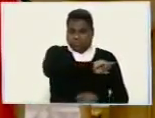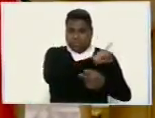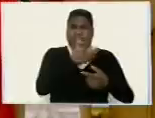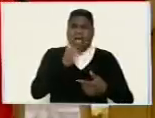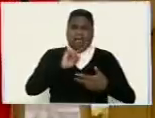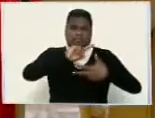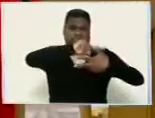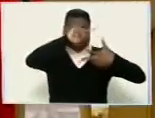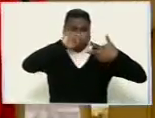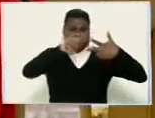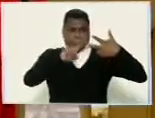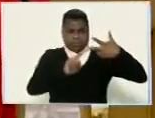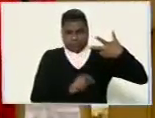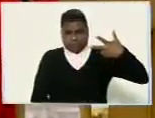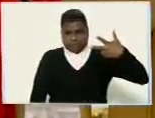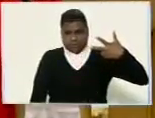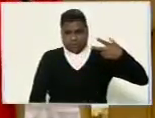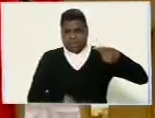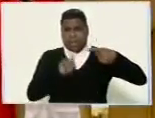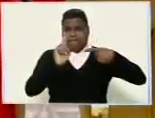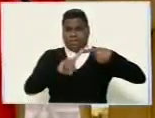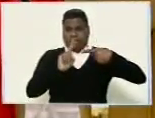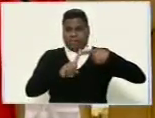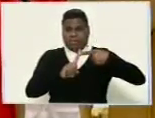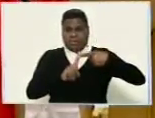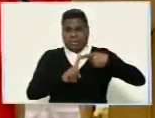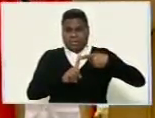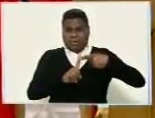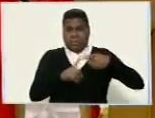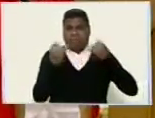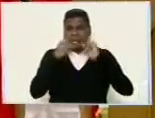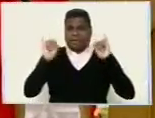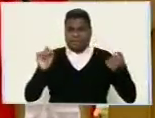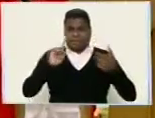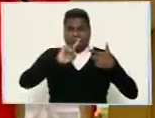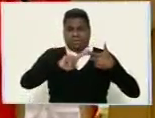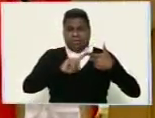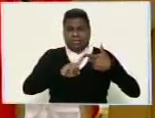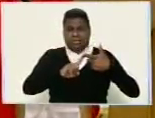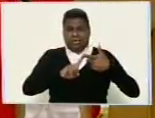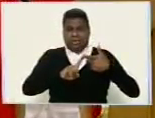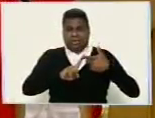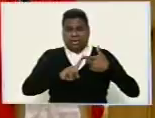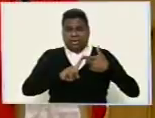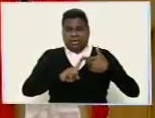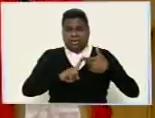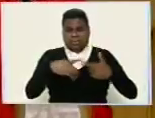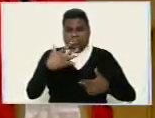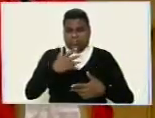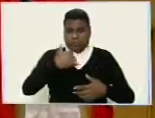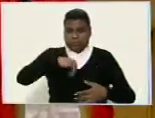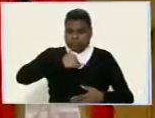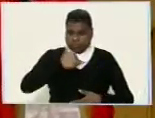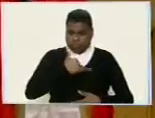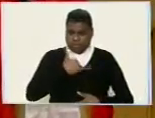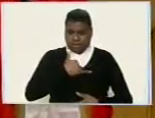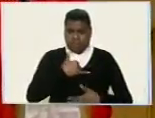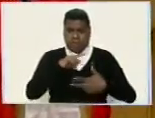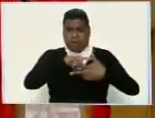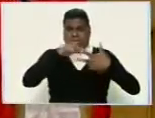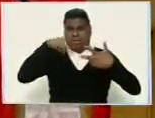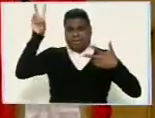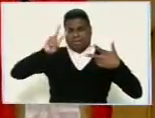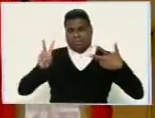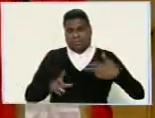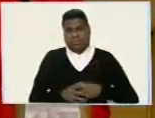principios fundamentales: la soberanía, la independencia y la autodeterminación de Venezuela. La